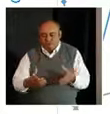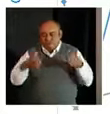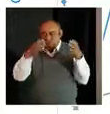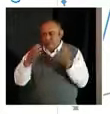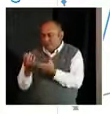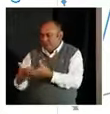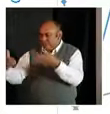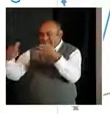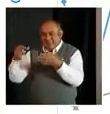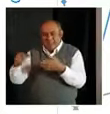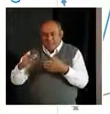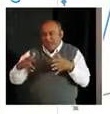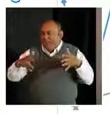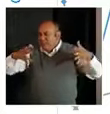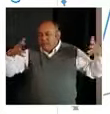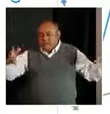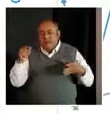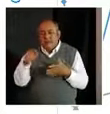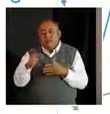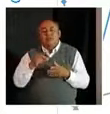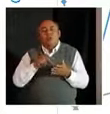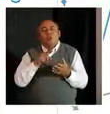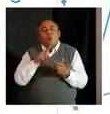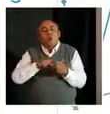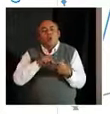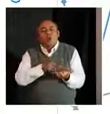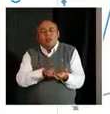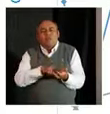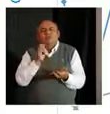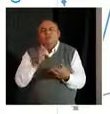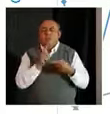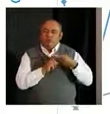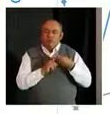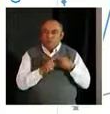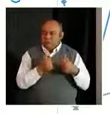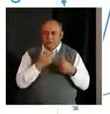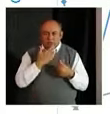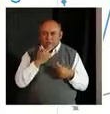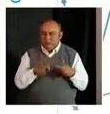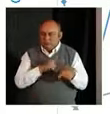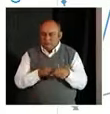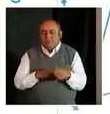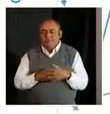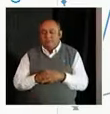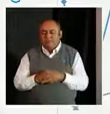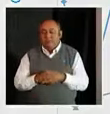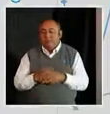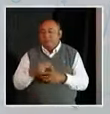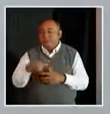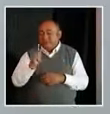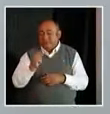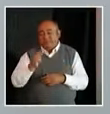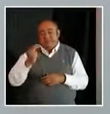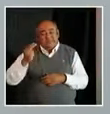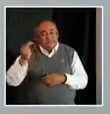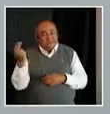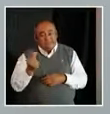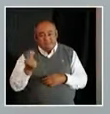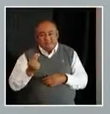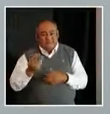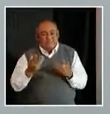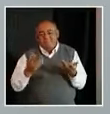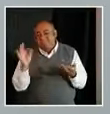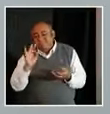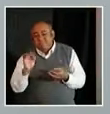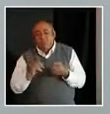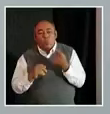positiva. Y esto, pues hay veces nos ocasiona que tenemos que incrementar por un día o por